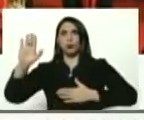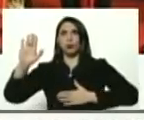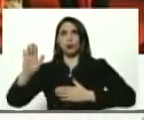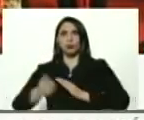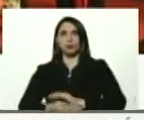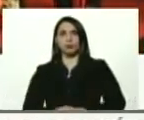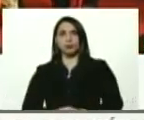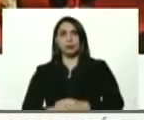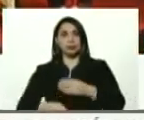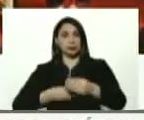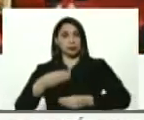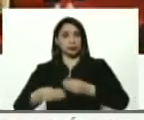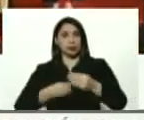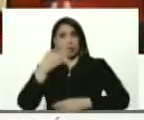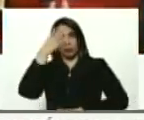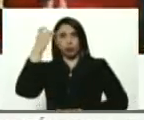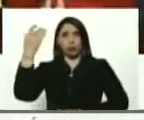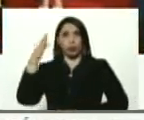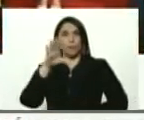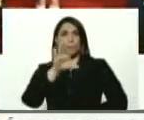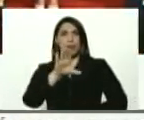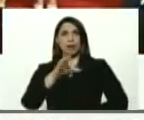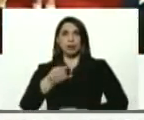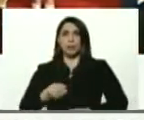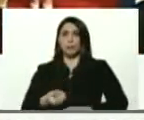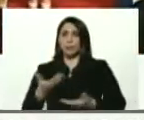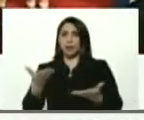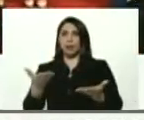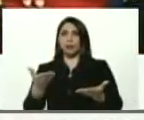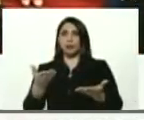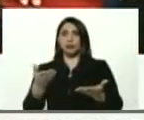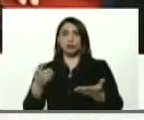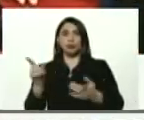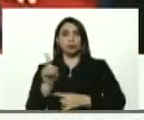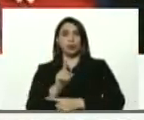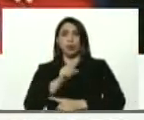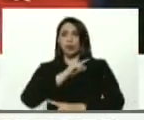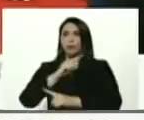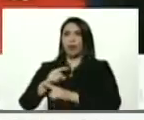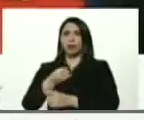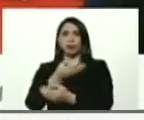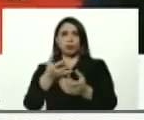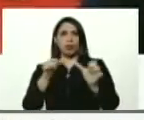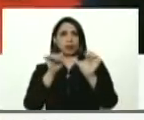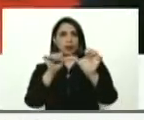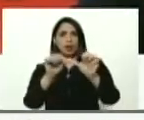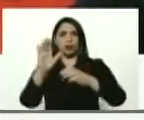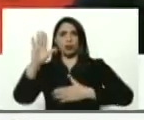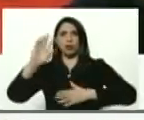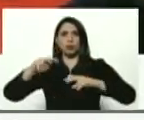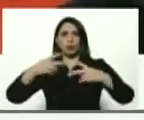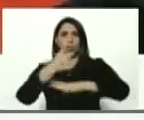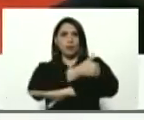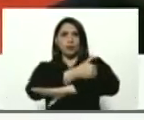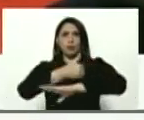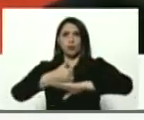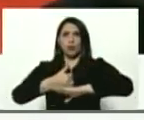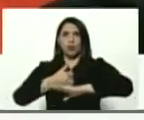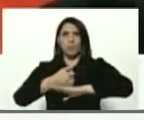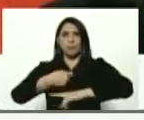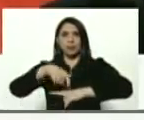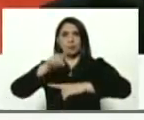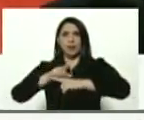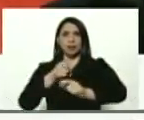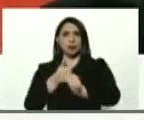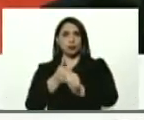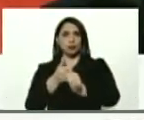Si así lo hicieren, que Dios y la patria los premien, sino que los demanden. Quedan ustedes juramentados como rectores principales y suplentes